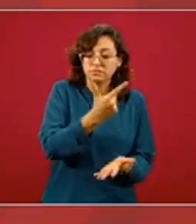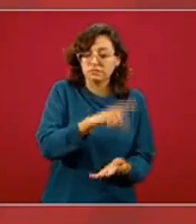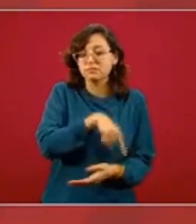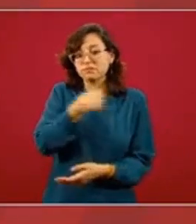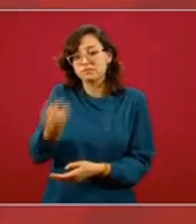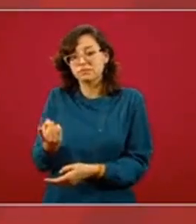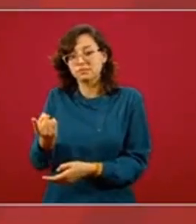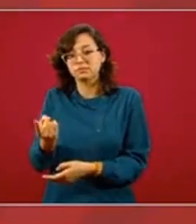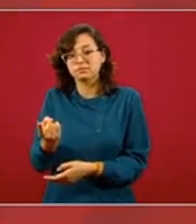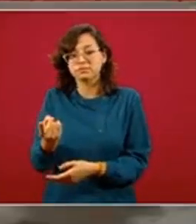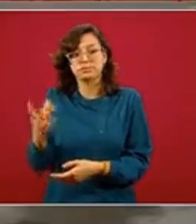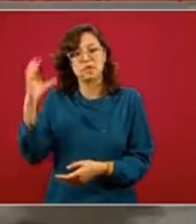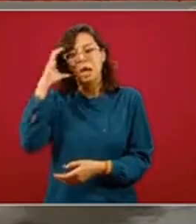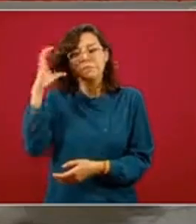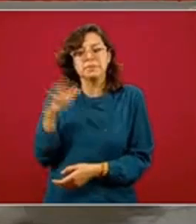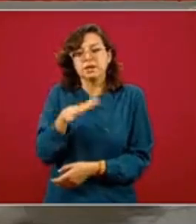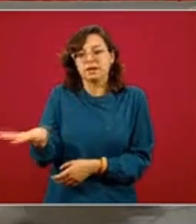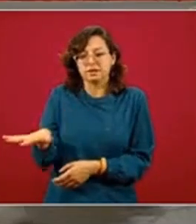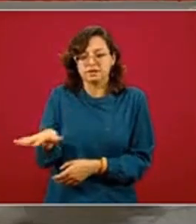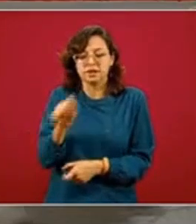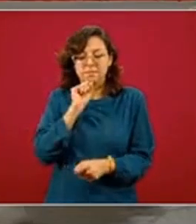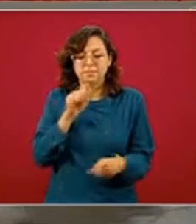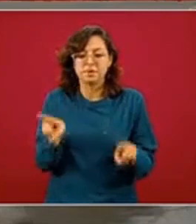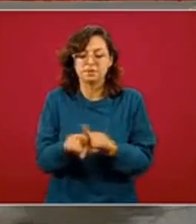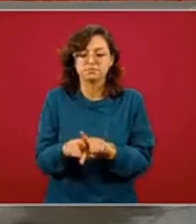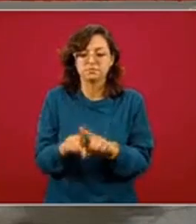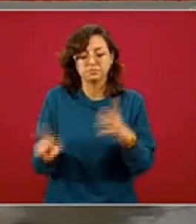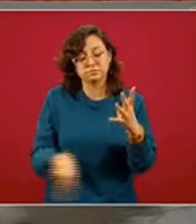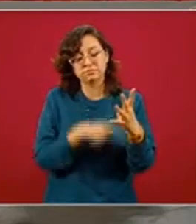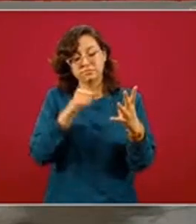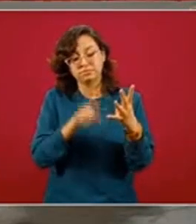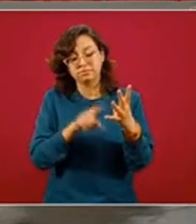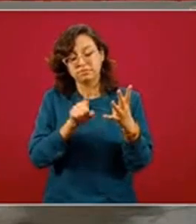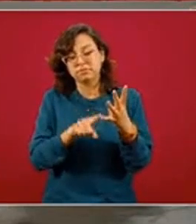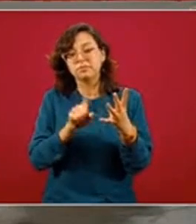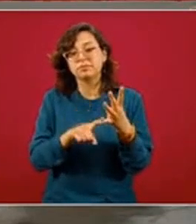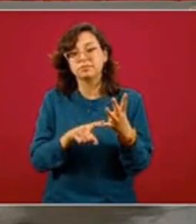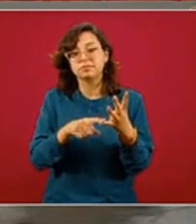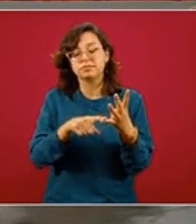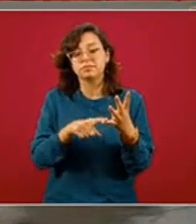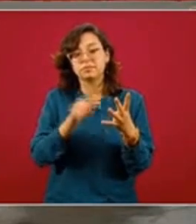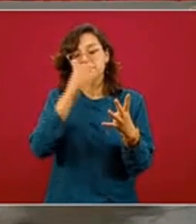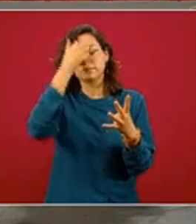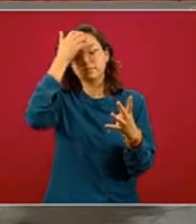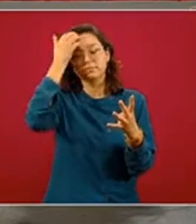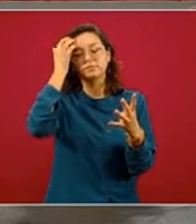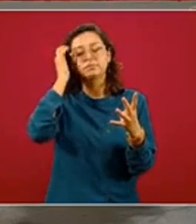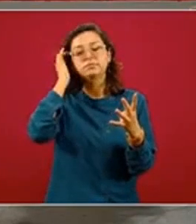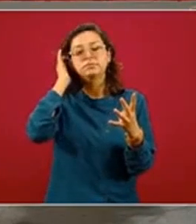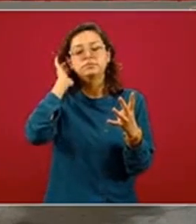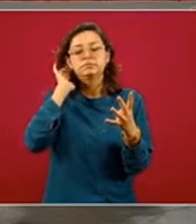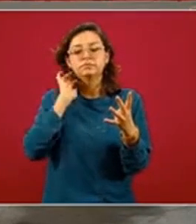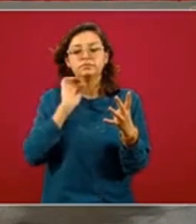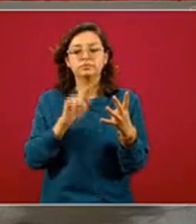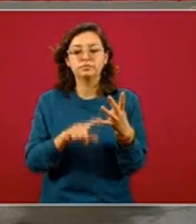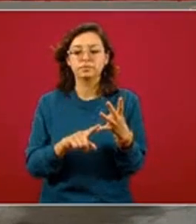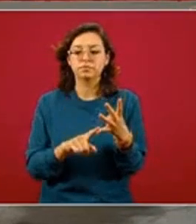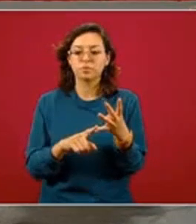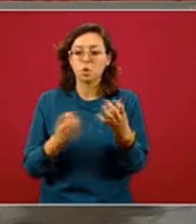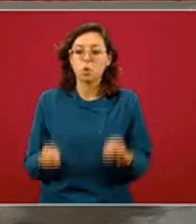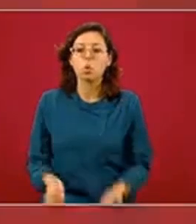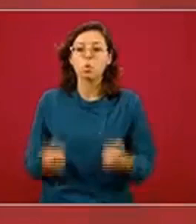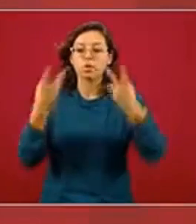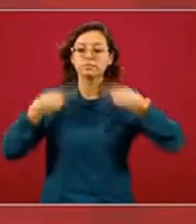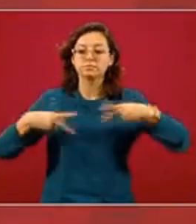en camas de hospitalización general. Y el cuarto indicador es el porcentaje de muestras que